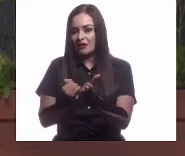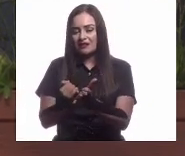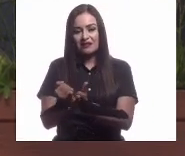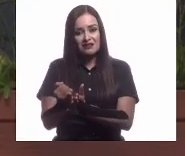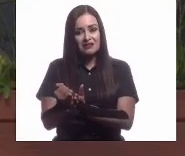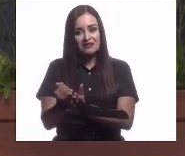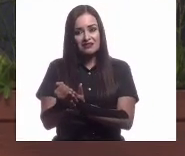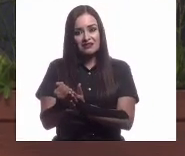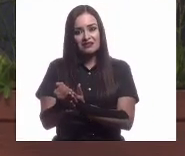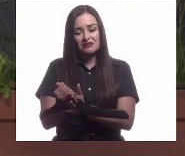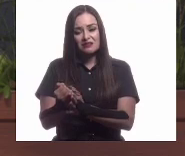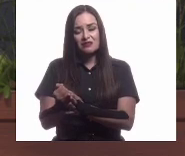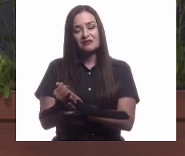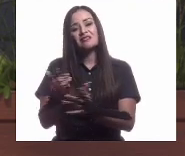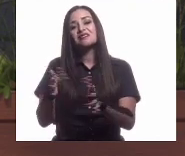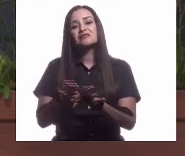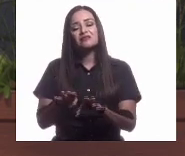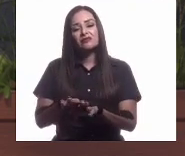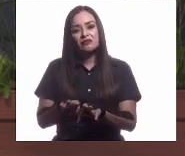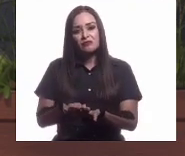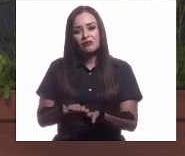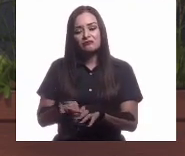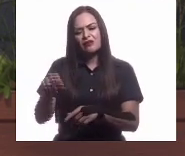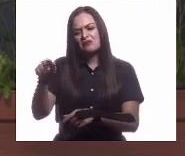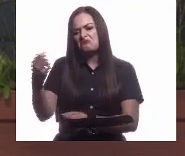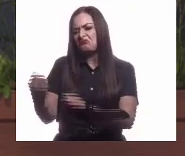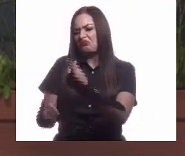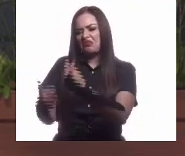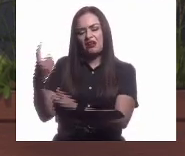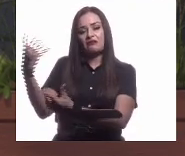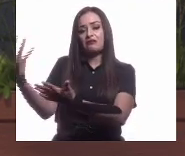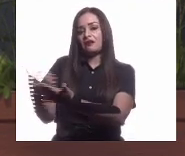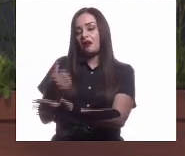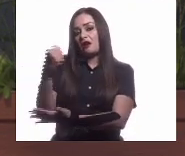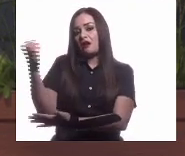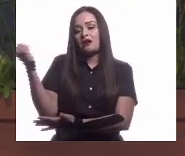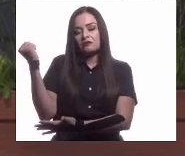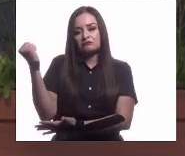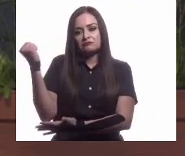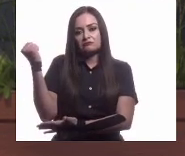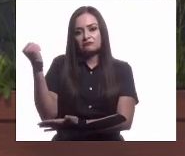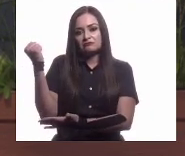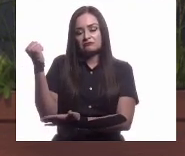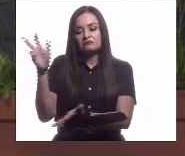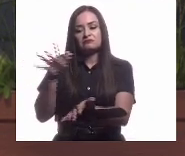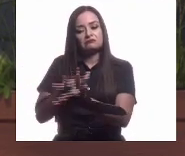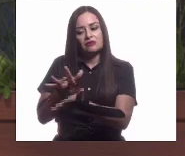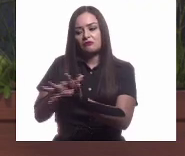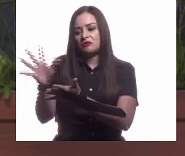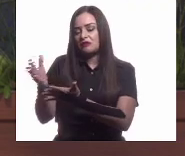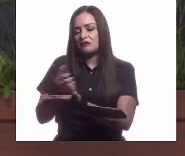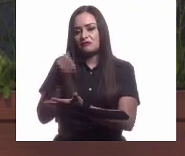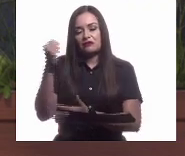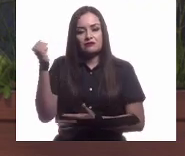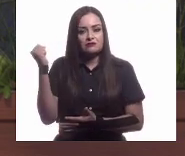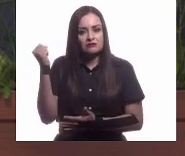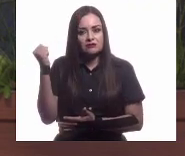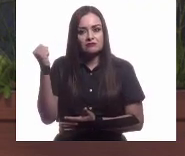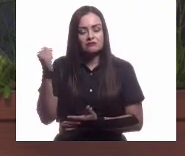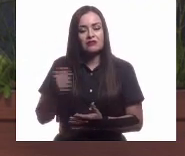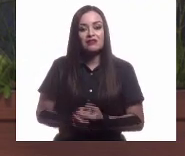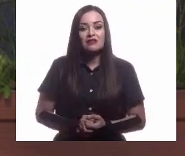del interés público. Triunfaron unos cuantos, apoyados por quienes debían defender los intereses de más